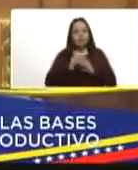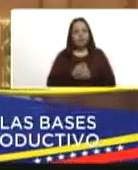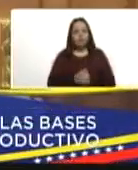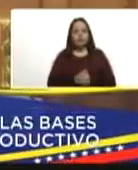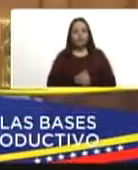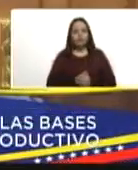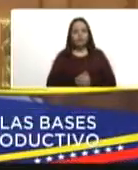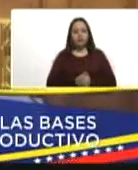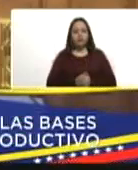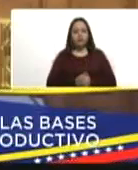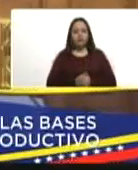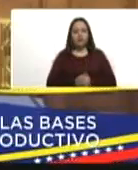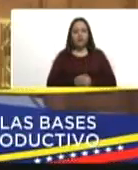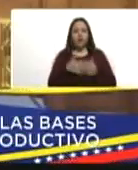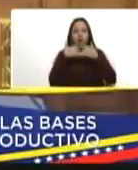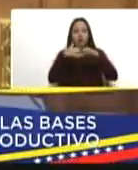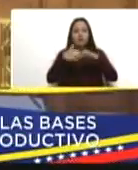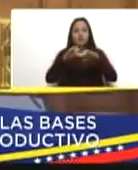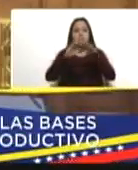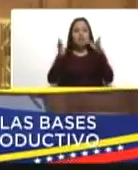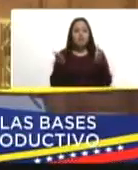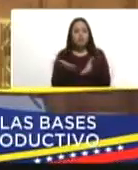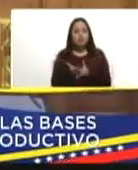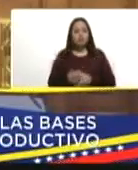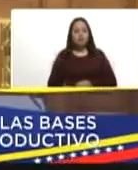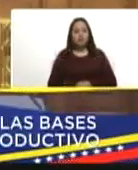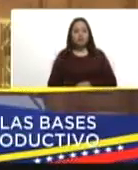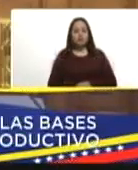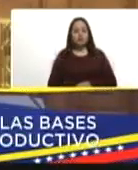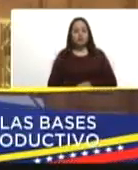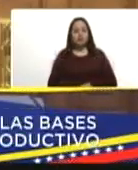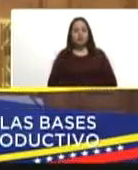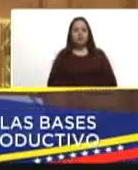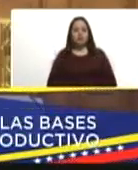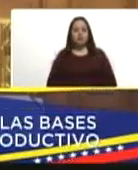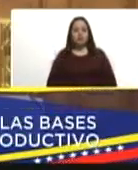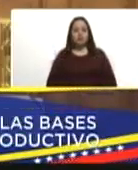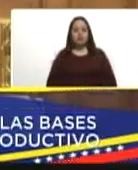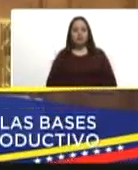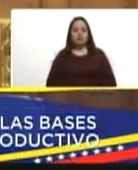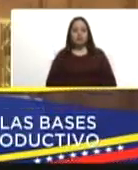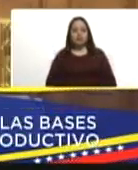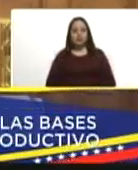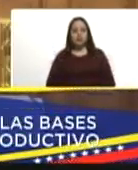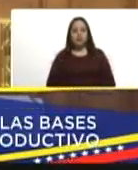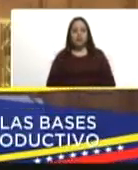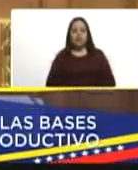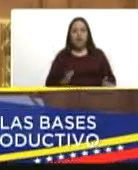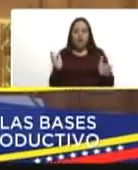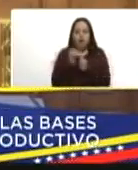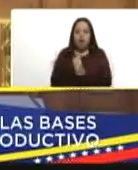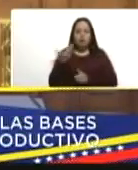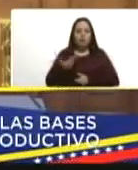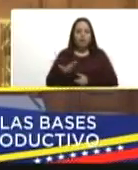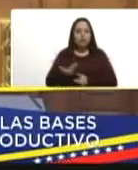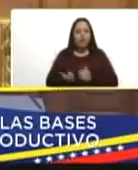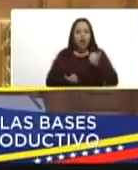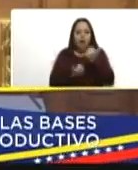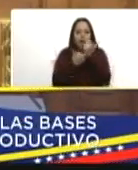alianzas con empresas del mundo consiguiendo importantes inversiones